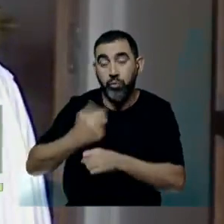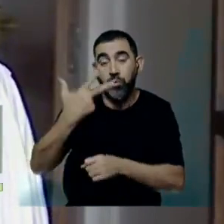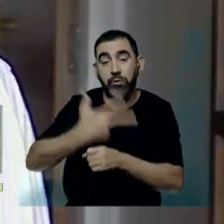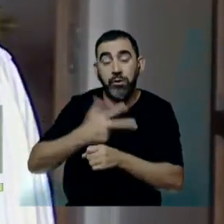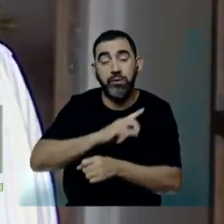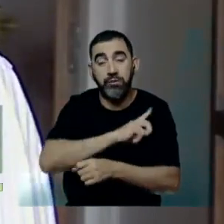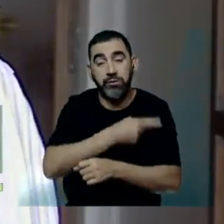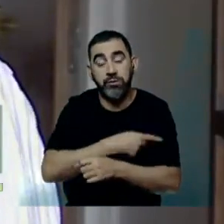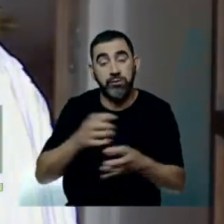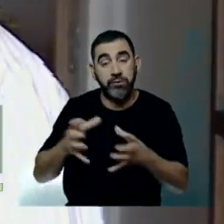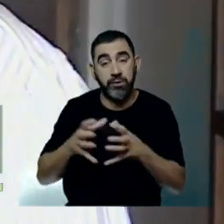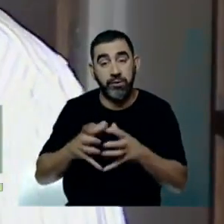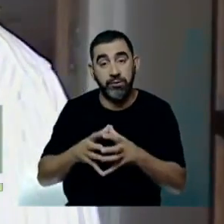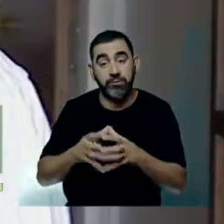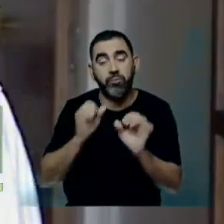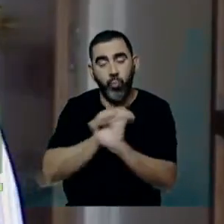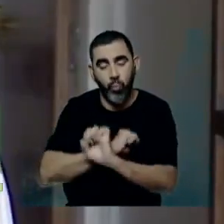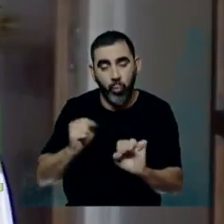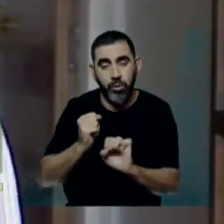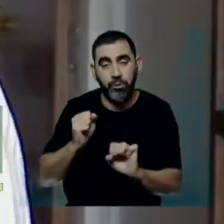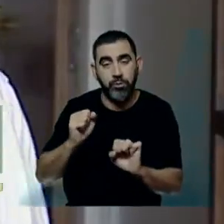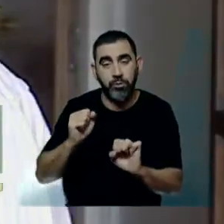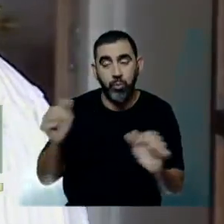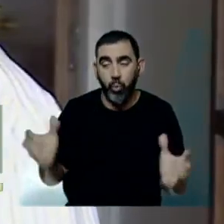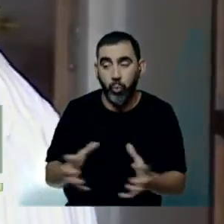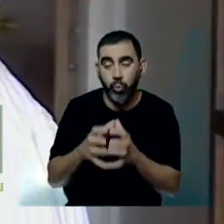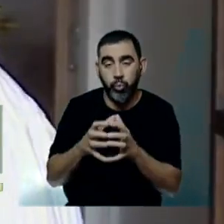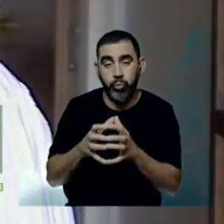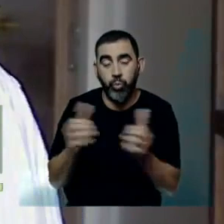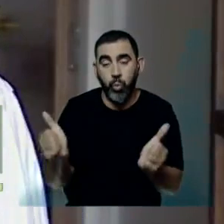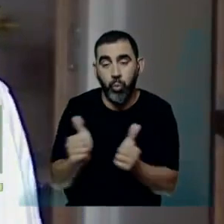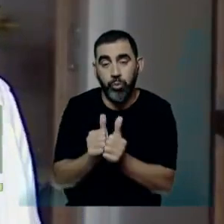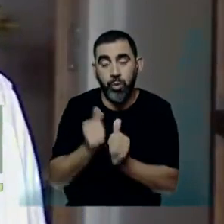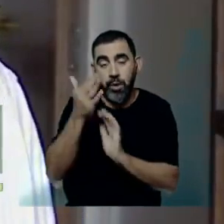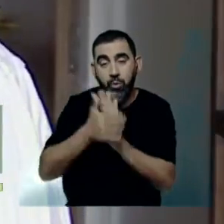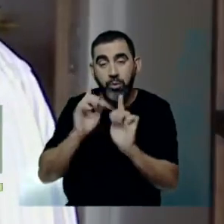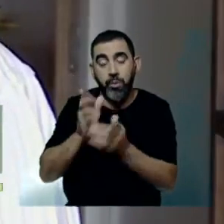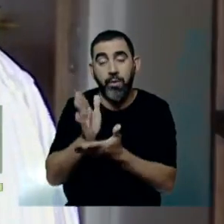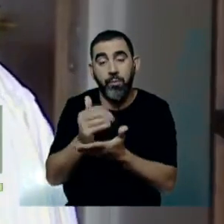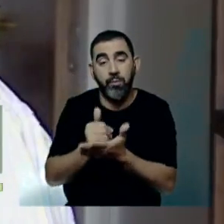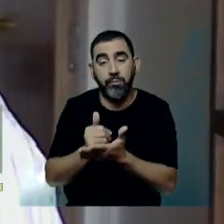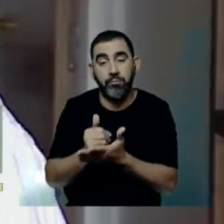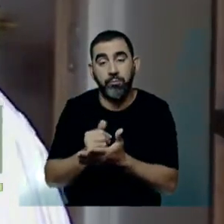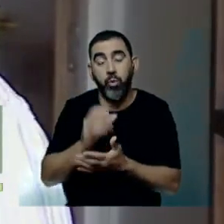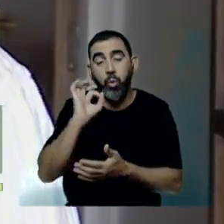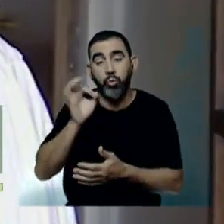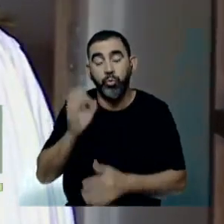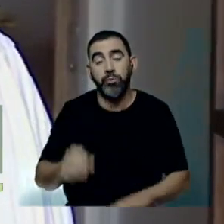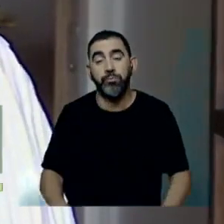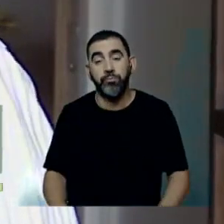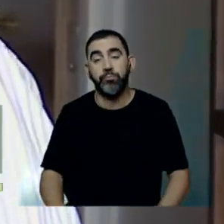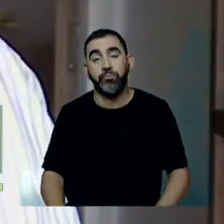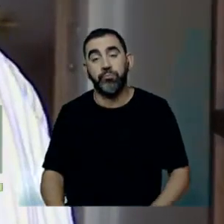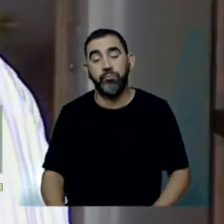fuerza del Frente, podamos comparecer de manera junta, unida, tanto a nivel nacional como a nivel departamental en el mes de octubre. O sea que